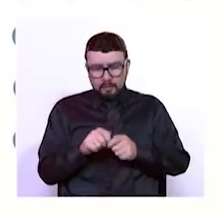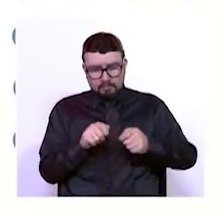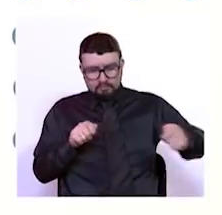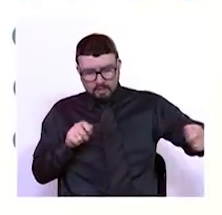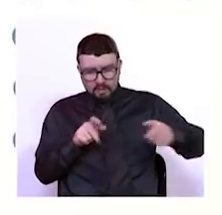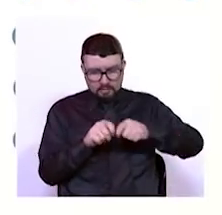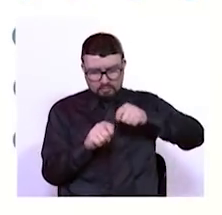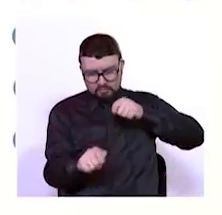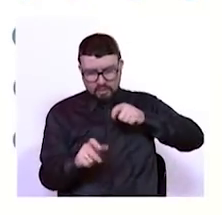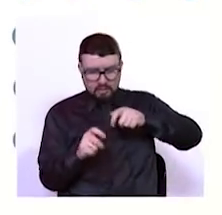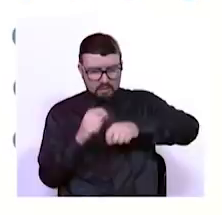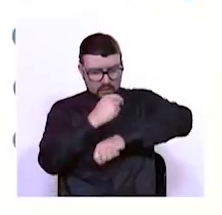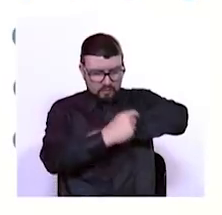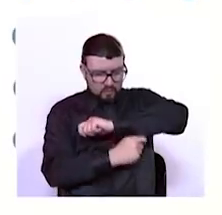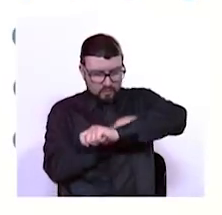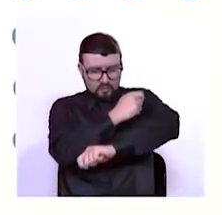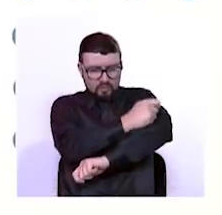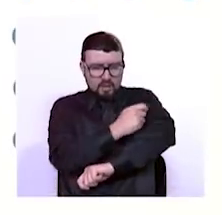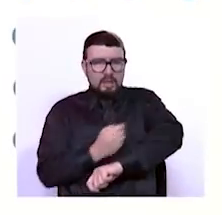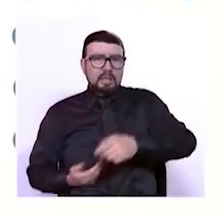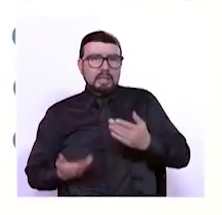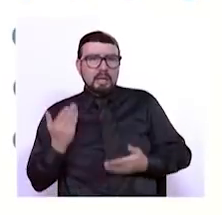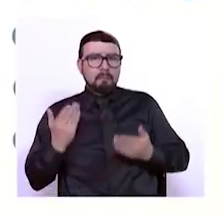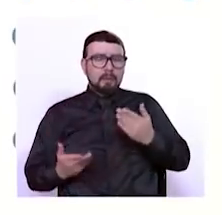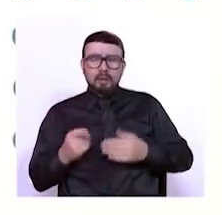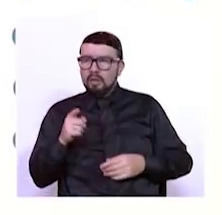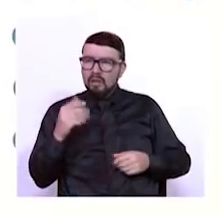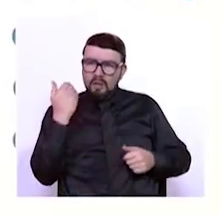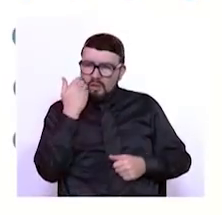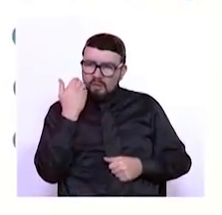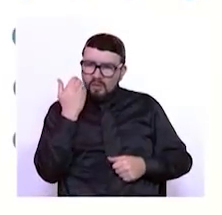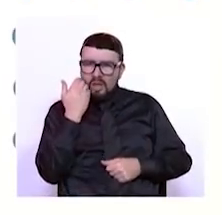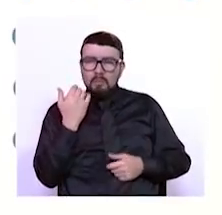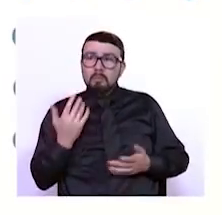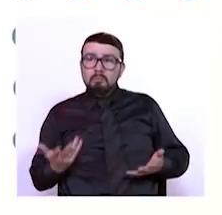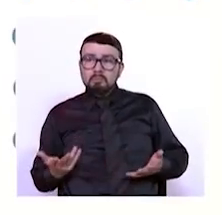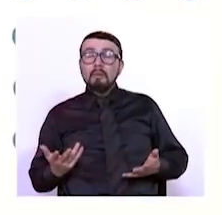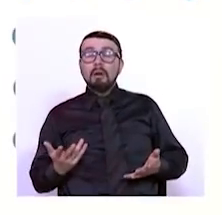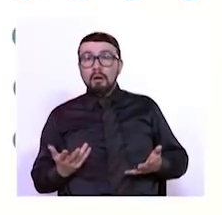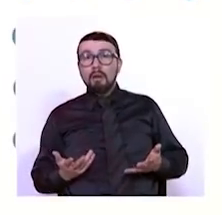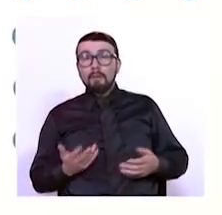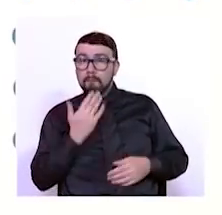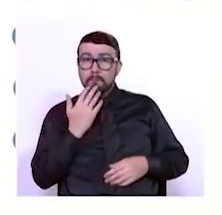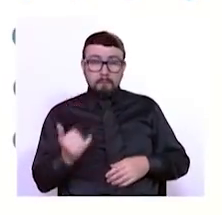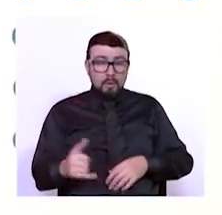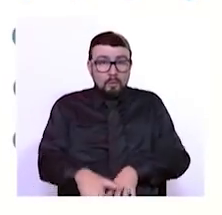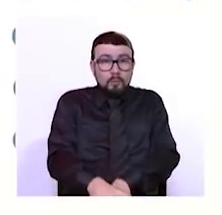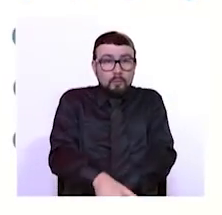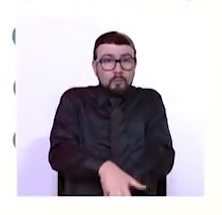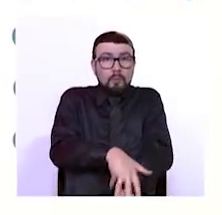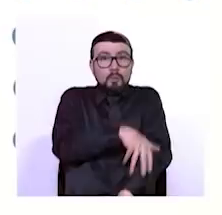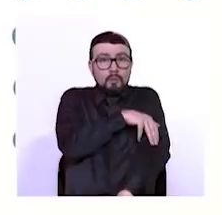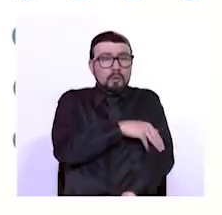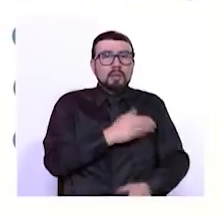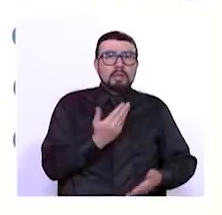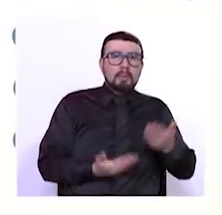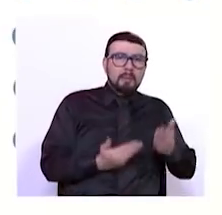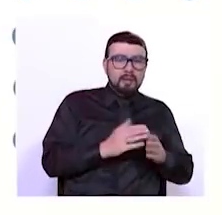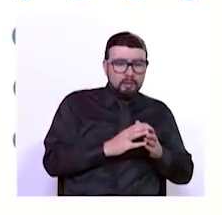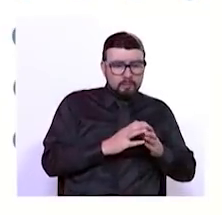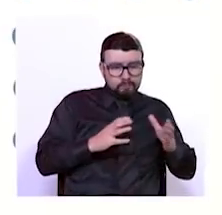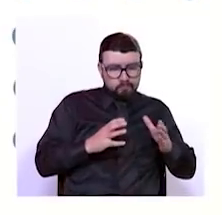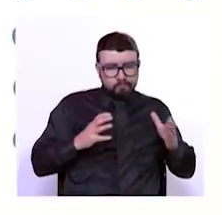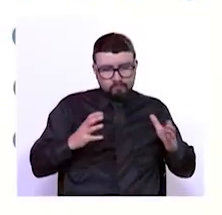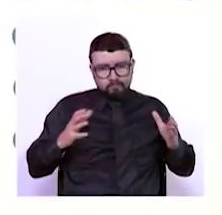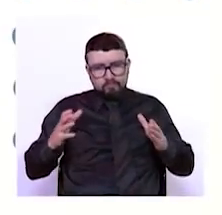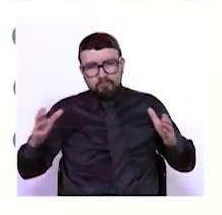de acuerdo a la calidad de la patología que tiene. Las medias vienen en gradientes de presión positiva,